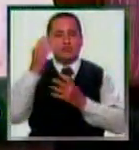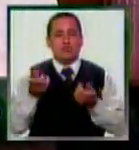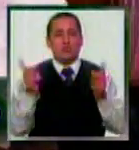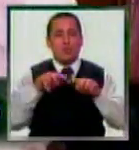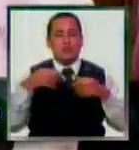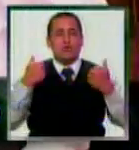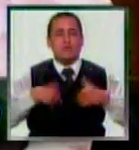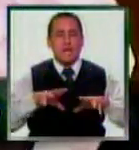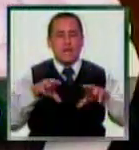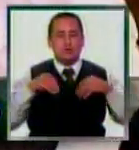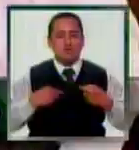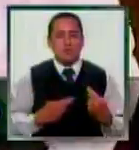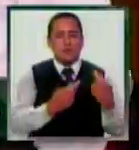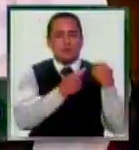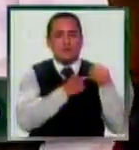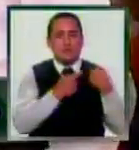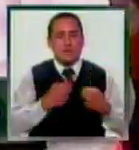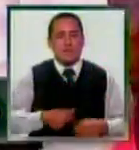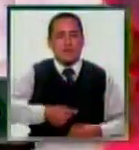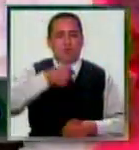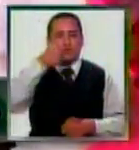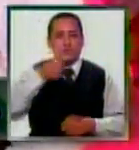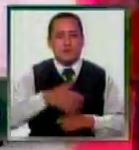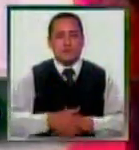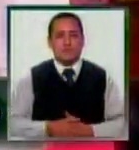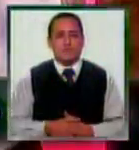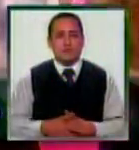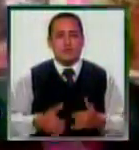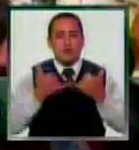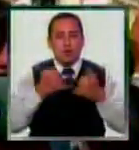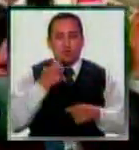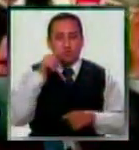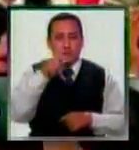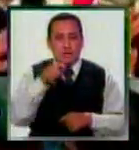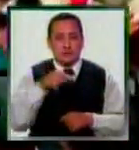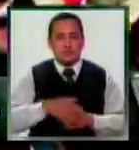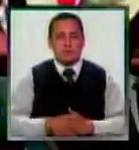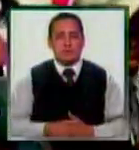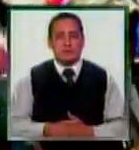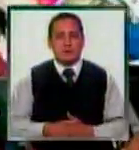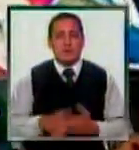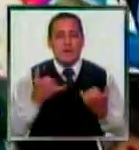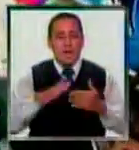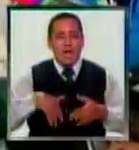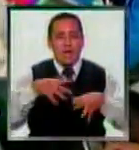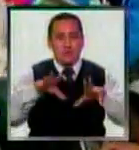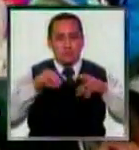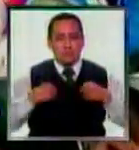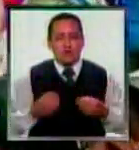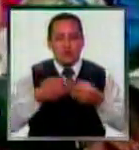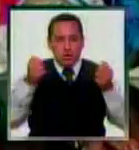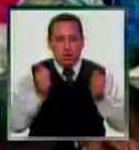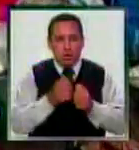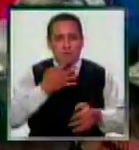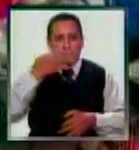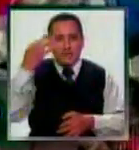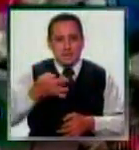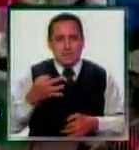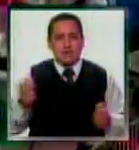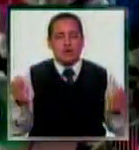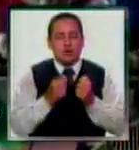ya asume responsabilidades de autoridad. Y hoy usted ha asumido con verdad,